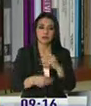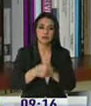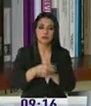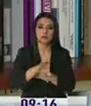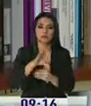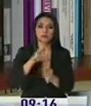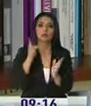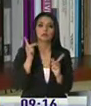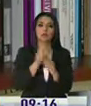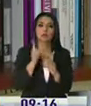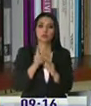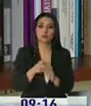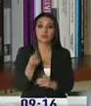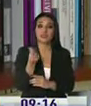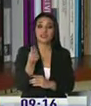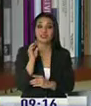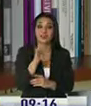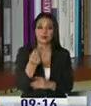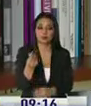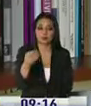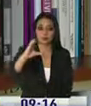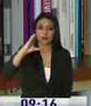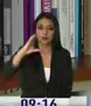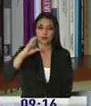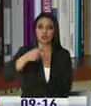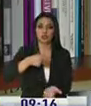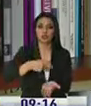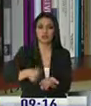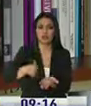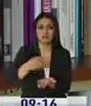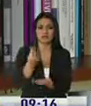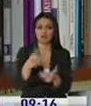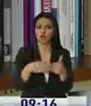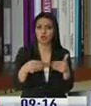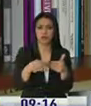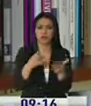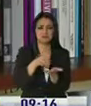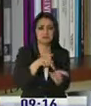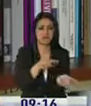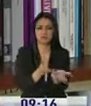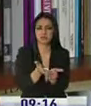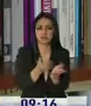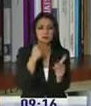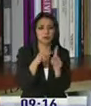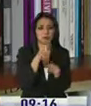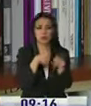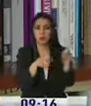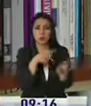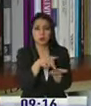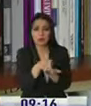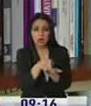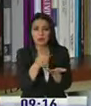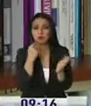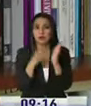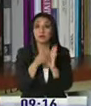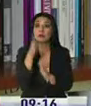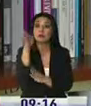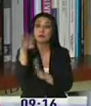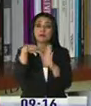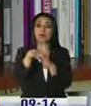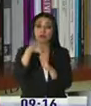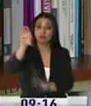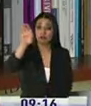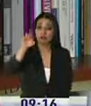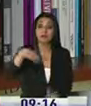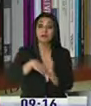sus puntos de dinero electrónico por billetes dólares para pagar ciertos servicios que no se pagan en dinero electrónico, va a ir a un banco.